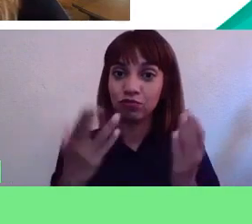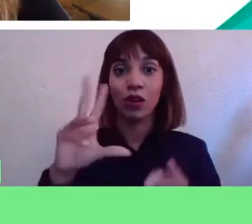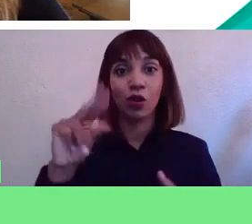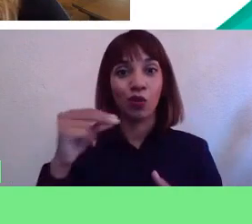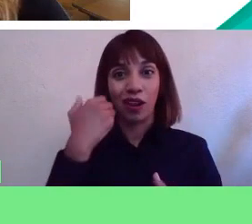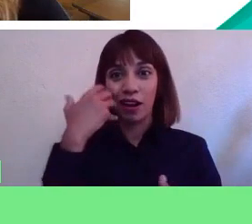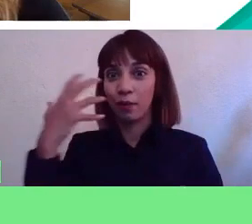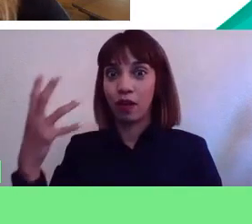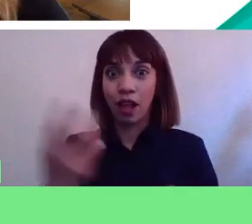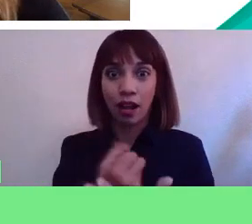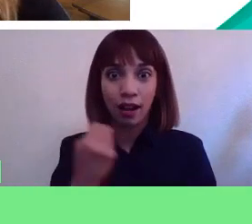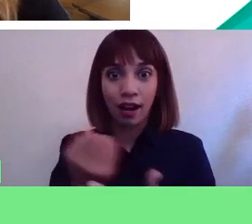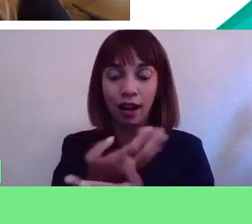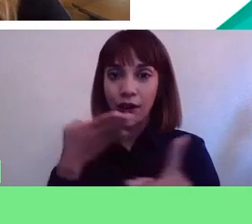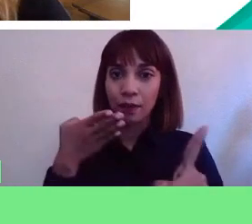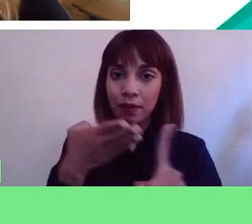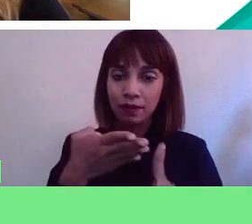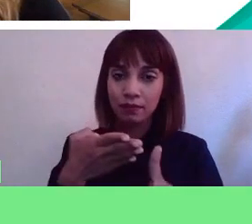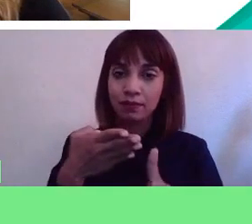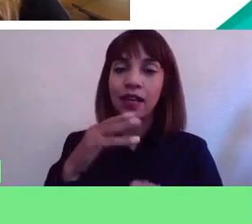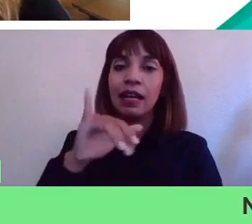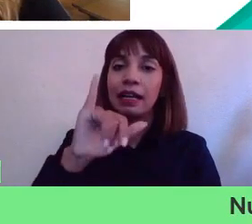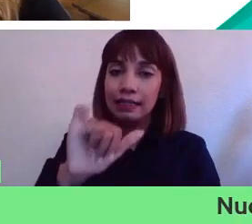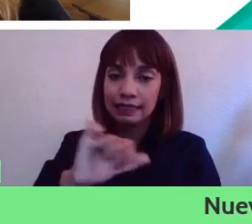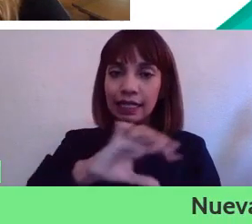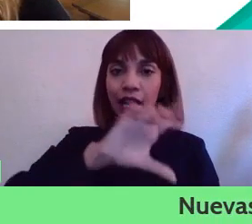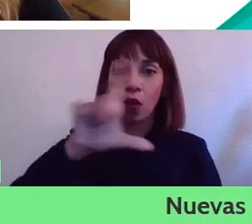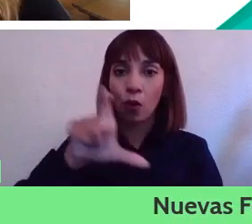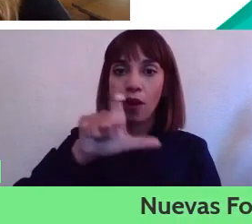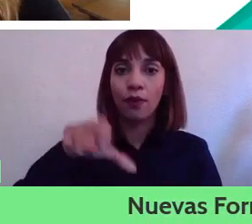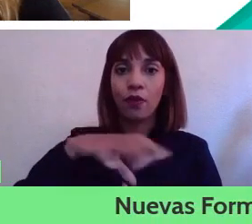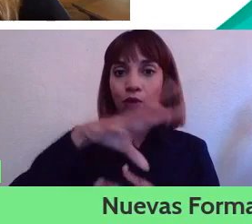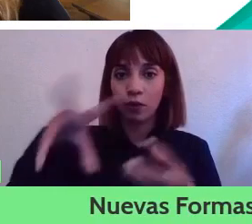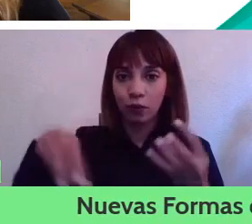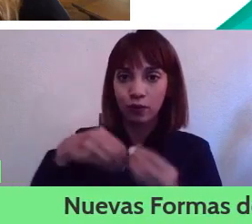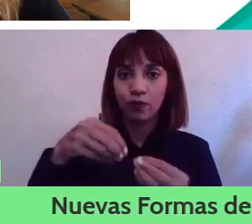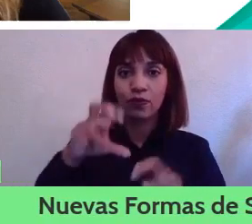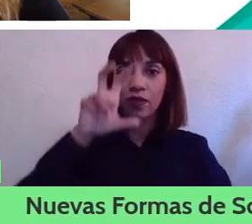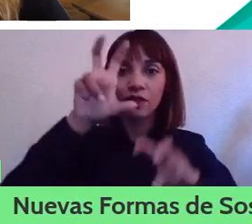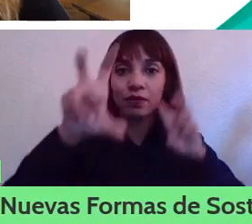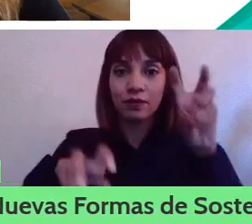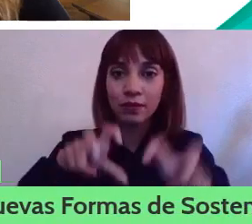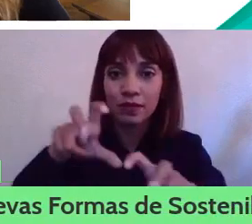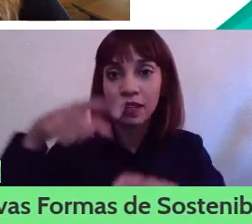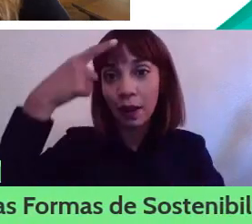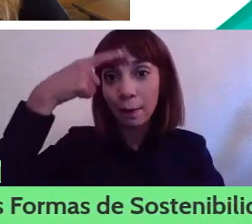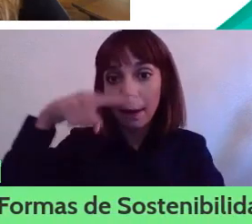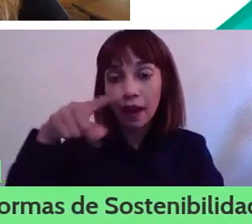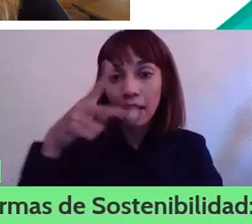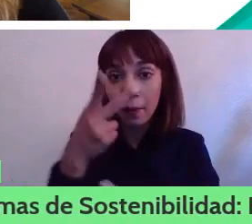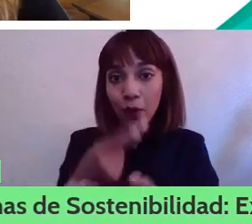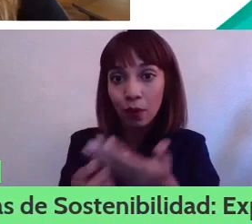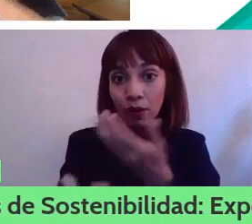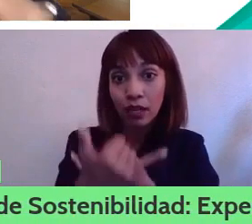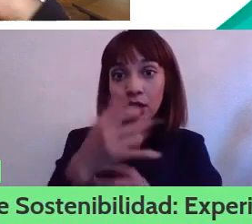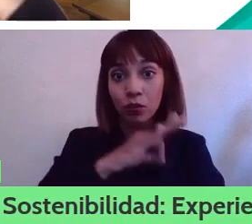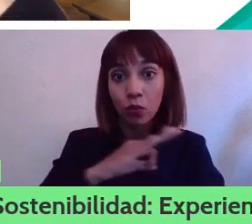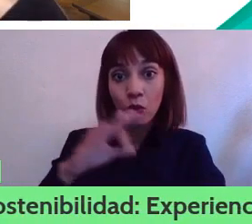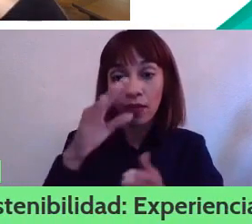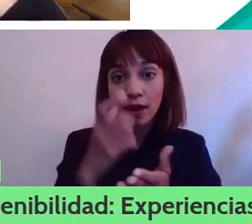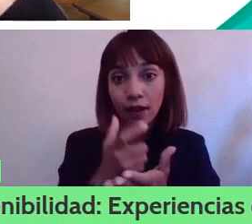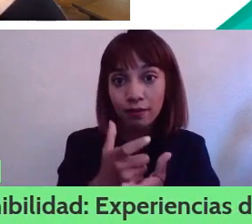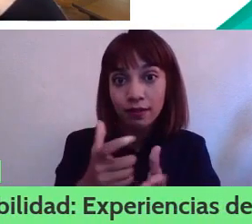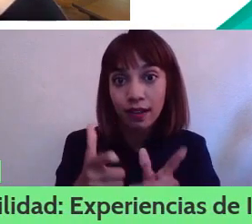sí tenemos ganancias y lo que hacemos con esas ganancias después es reinvertirlas para que los proyectos crezcan y para